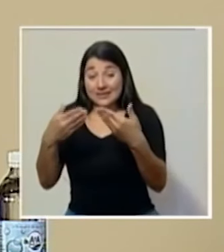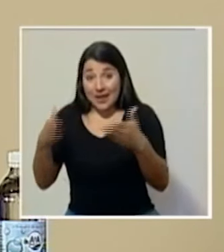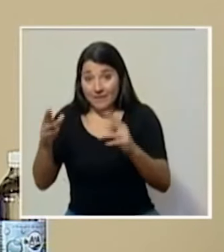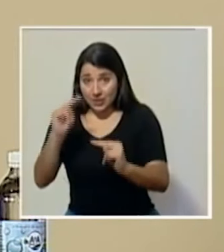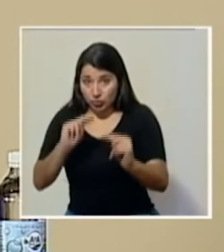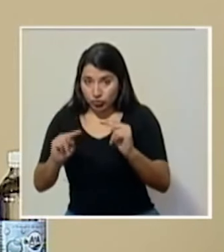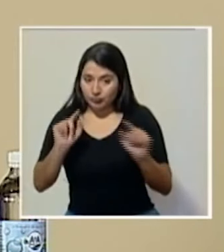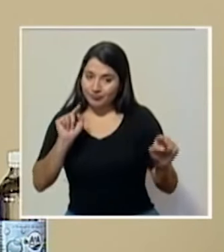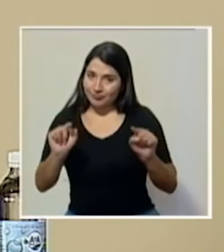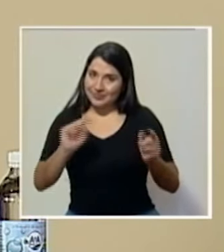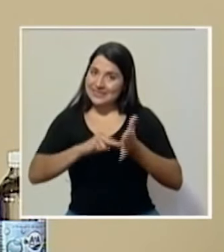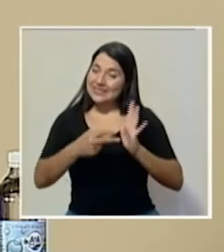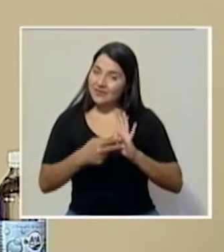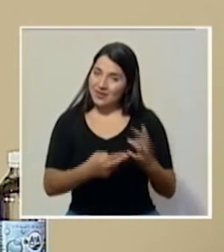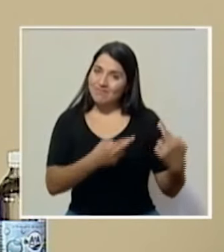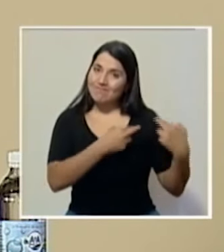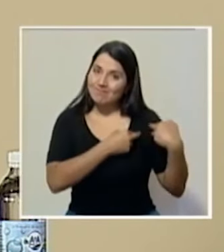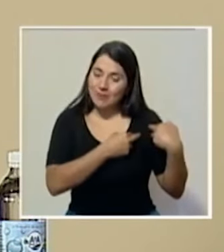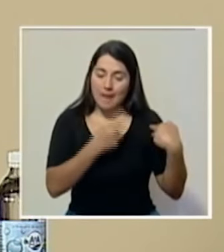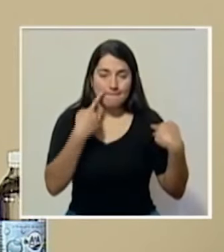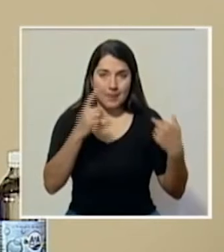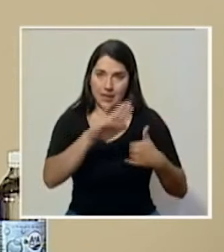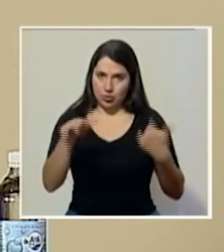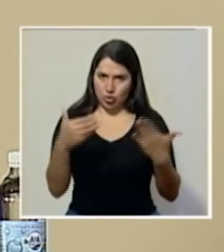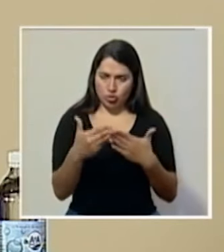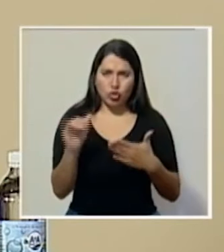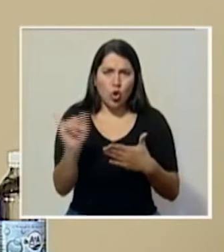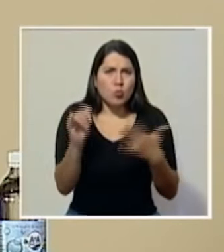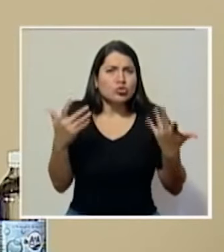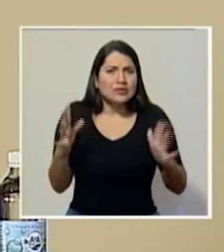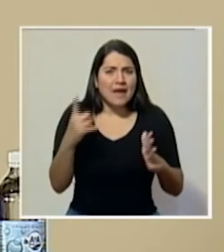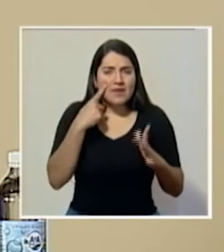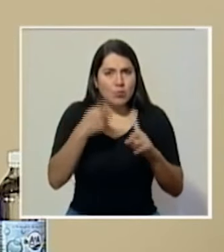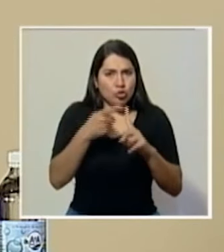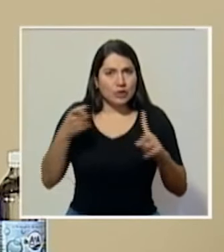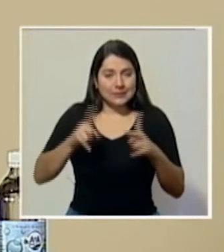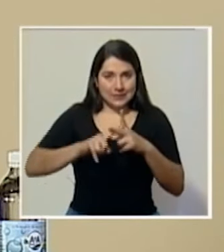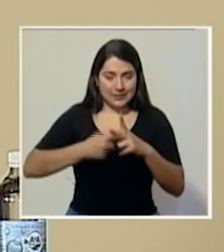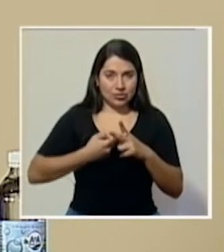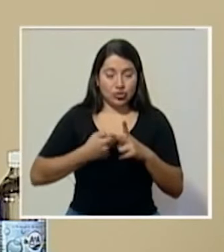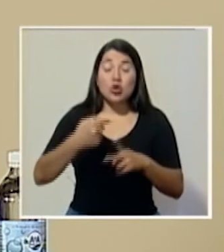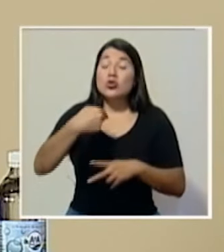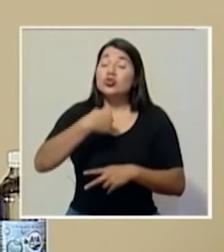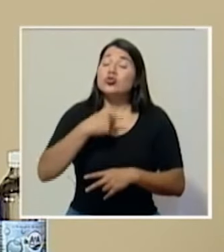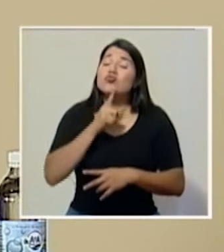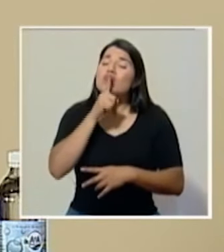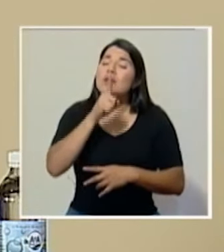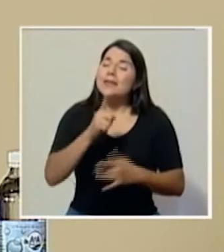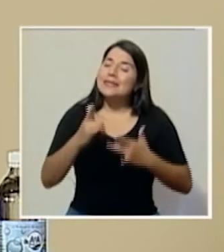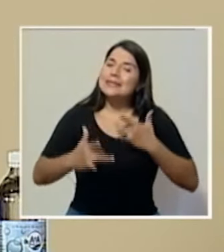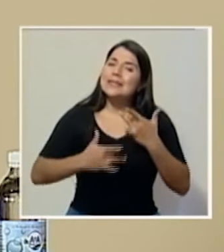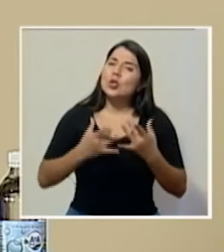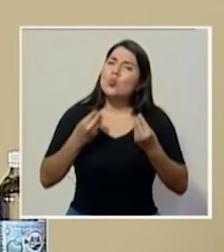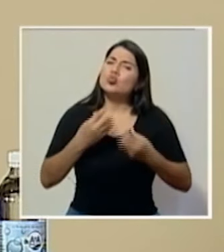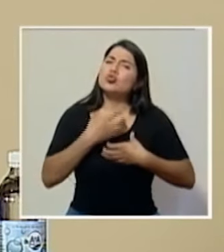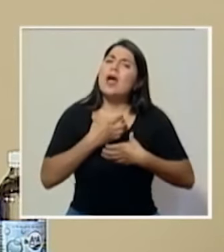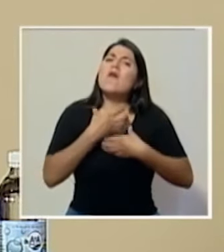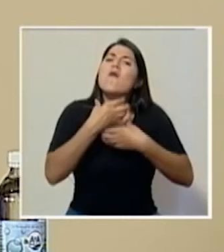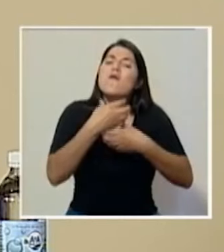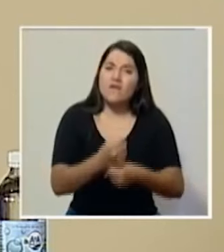una responsabilidad de todos y todas, como lo hemos visto desde el inicio. Y yo de verdad que estoy muy confiado en que